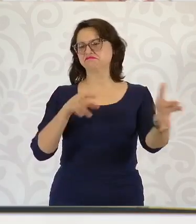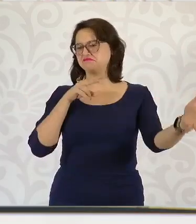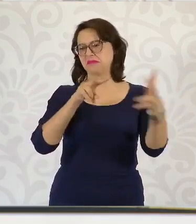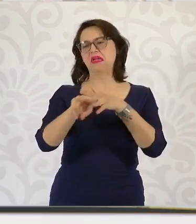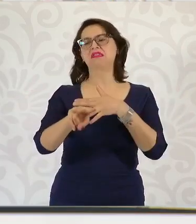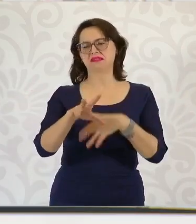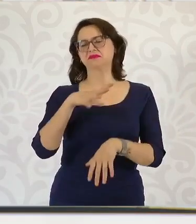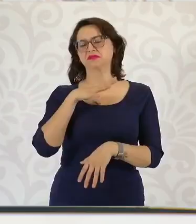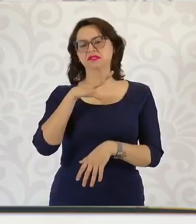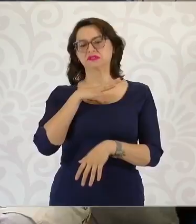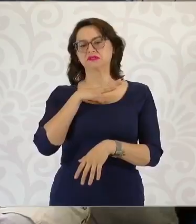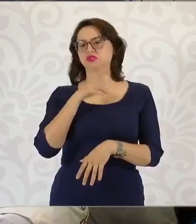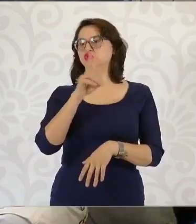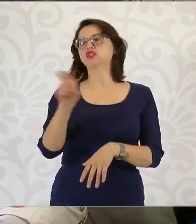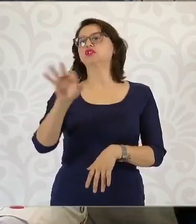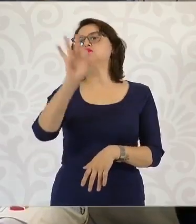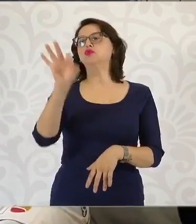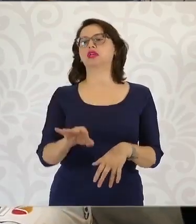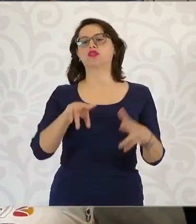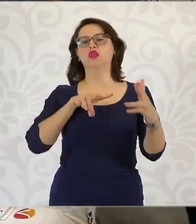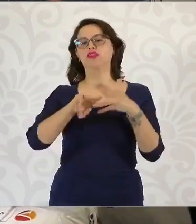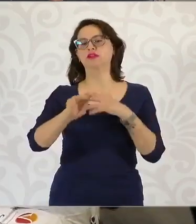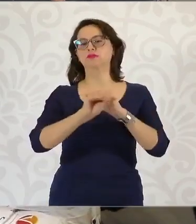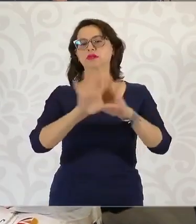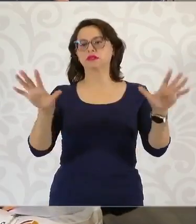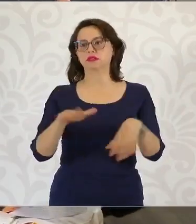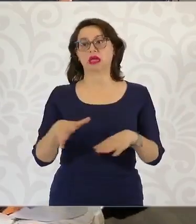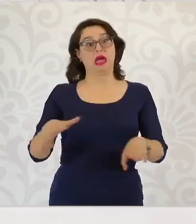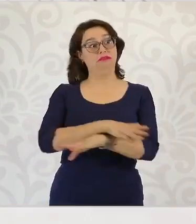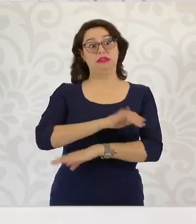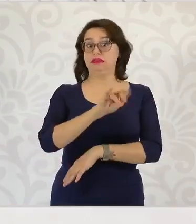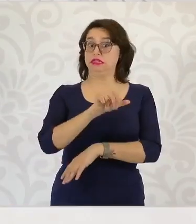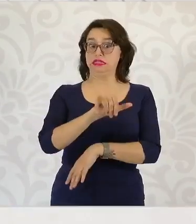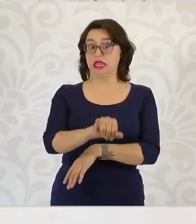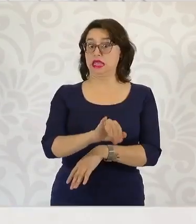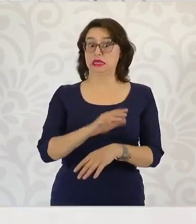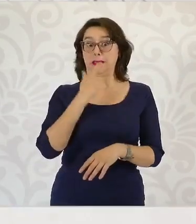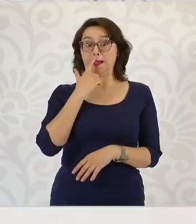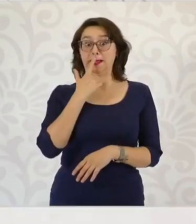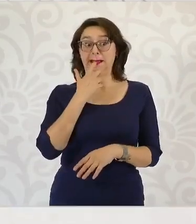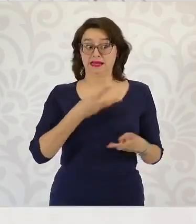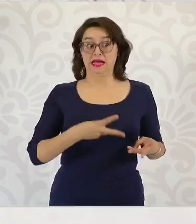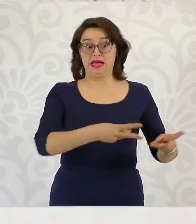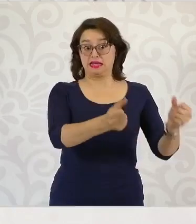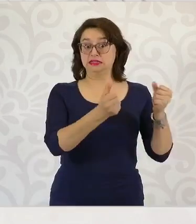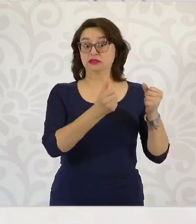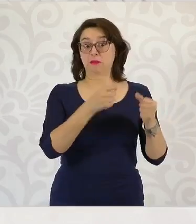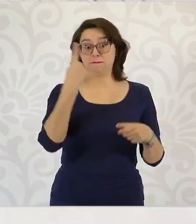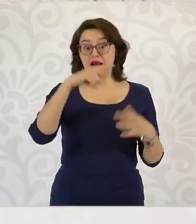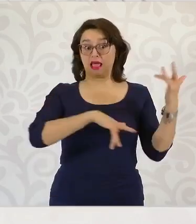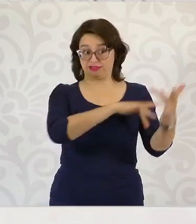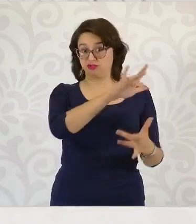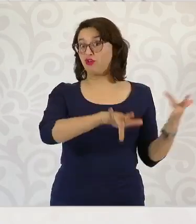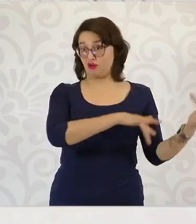Transparencia al 200%, más que cuando existía el INAI, que se gastaban el dinero en centros